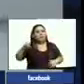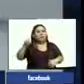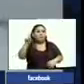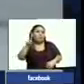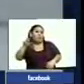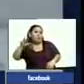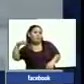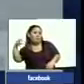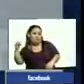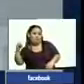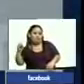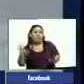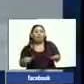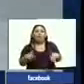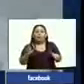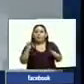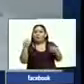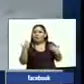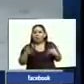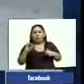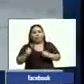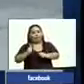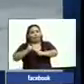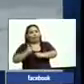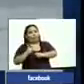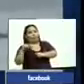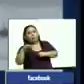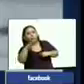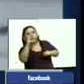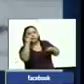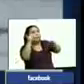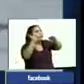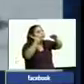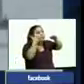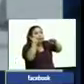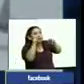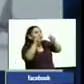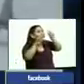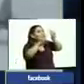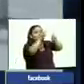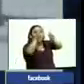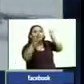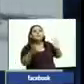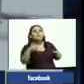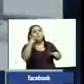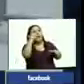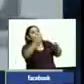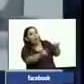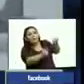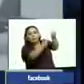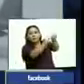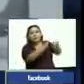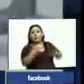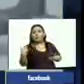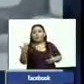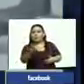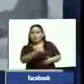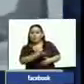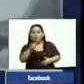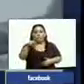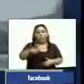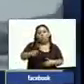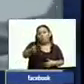Hércules y de inmediato la Fuerza Aérea de Chile ha emprendido un operativo de búsqueda y de rescate y supuesto nosotros de